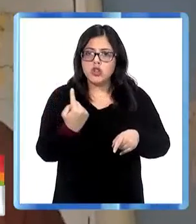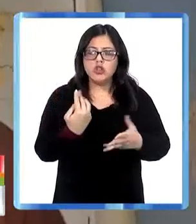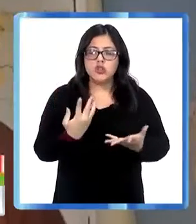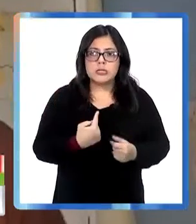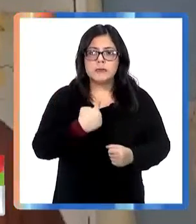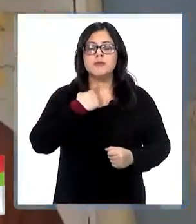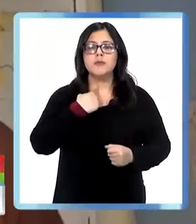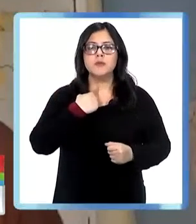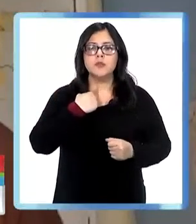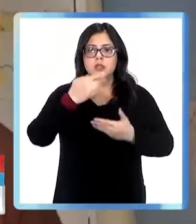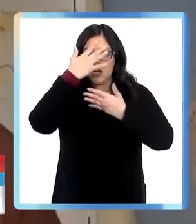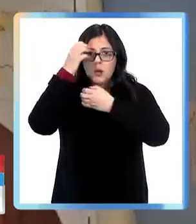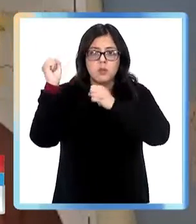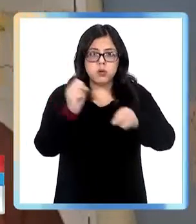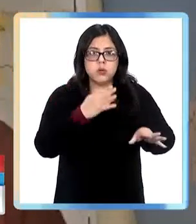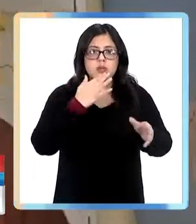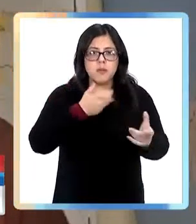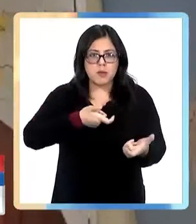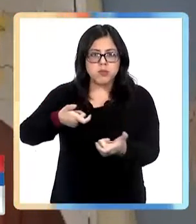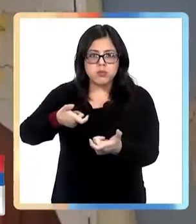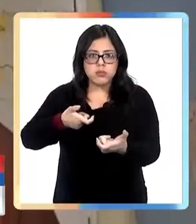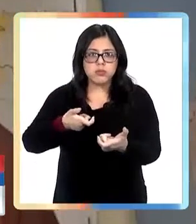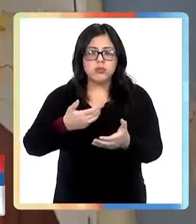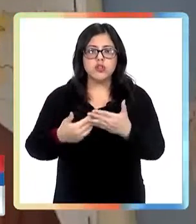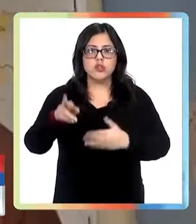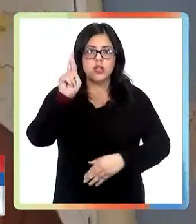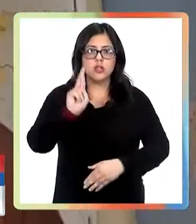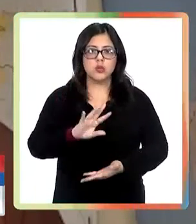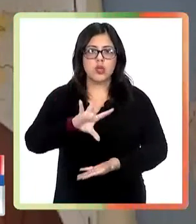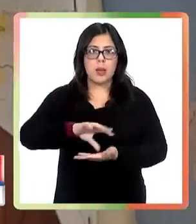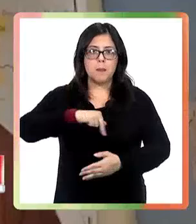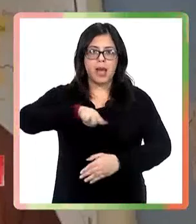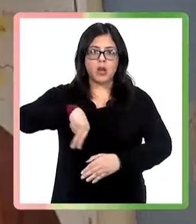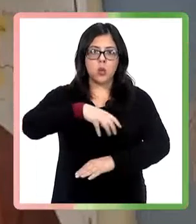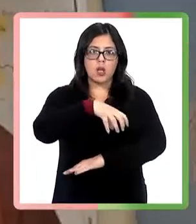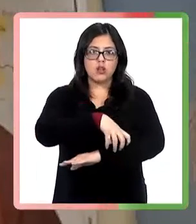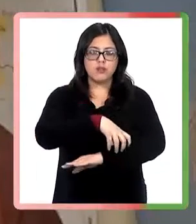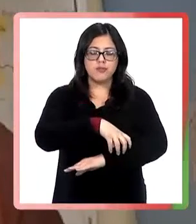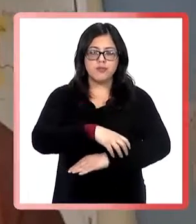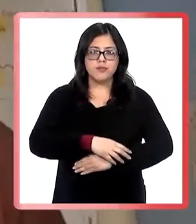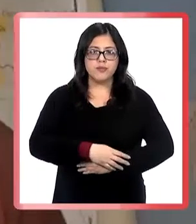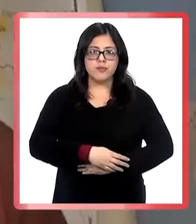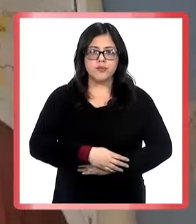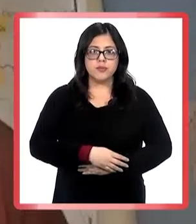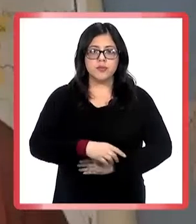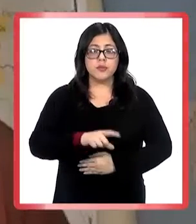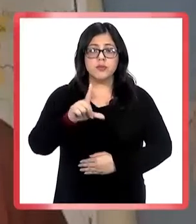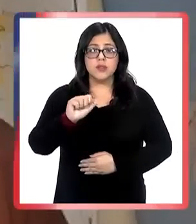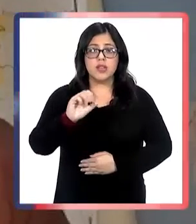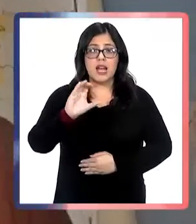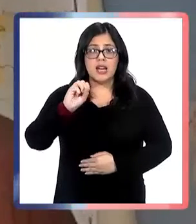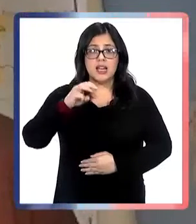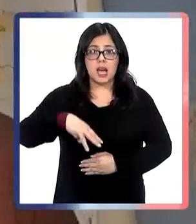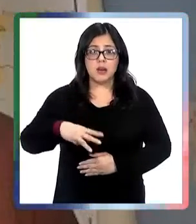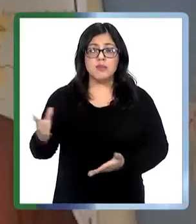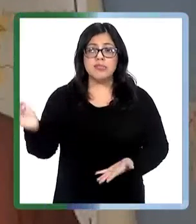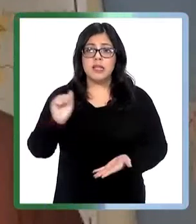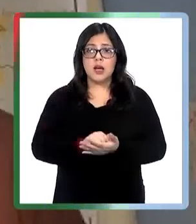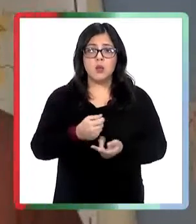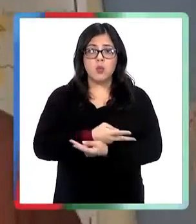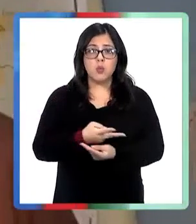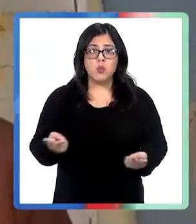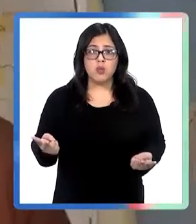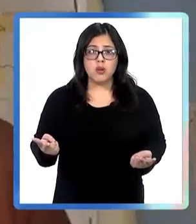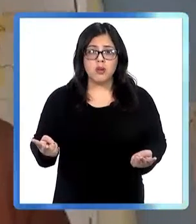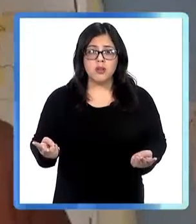que seguiremos sufriendo atentados y ataques armados en el sur de nuestro país. La CAM ha